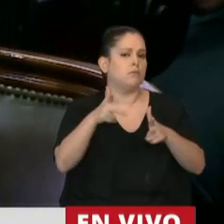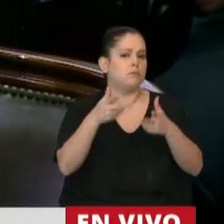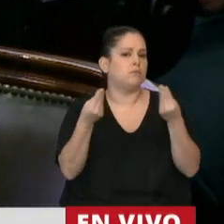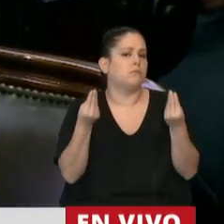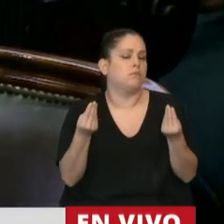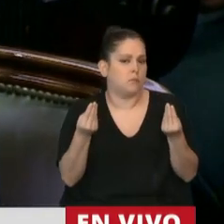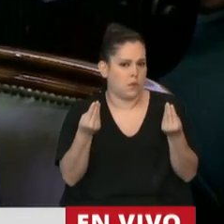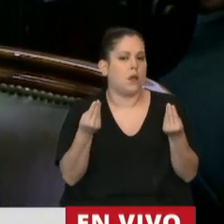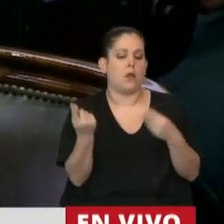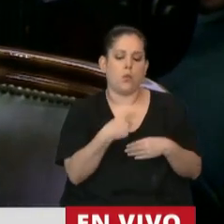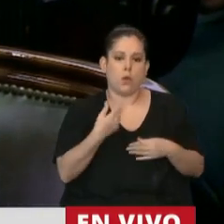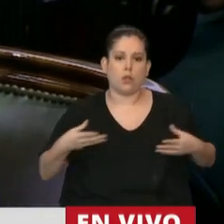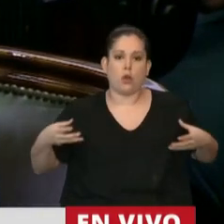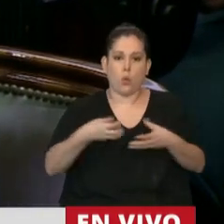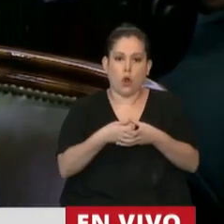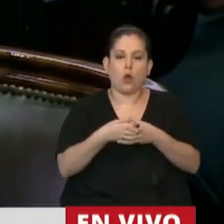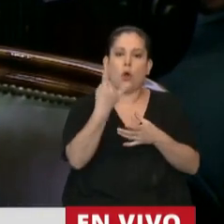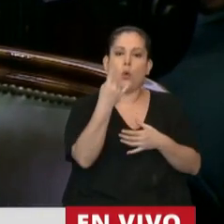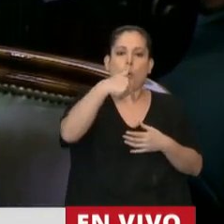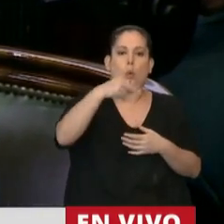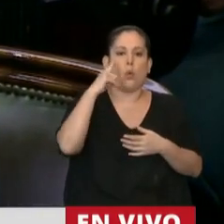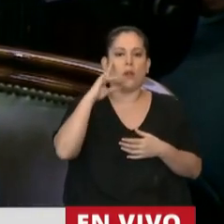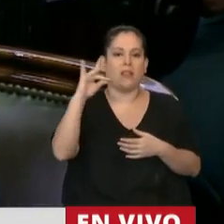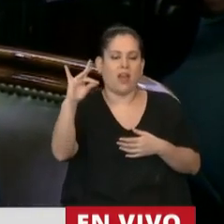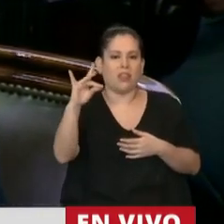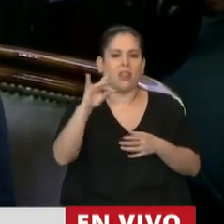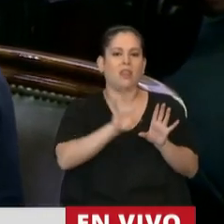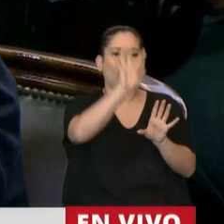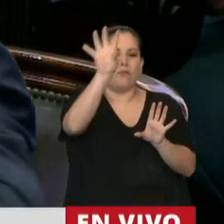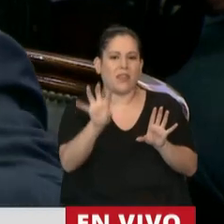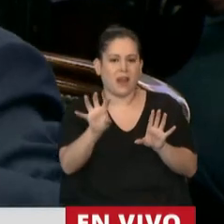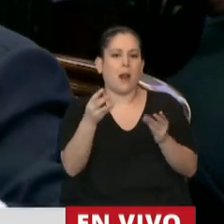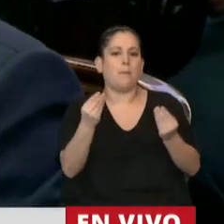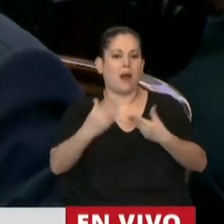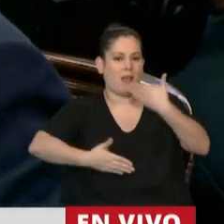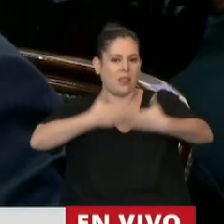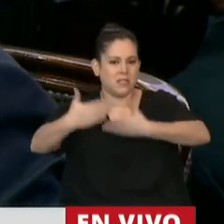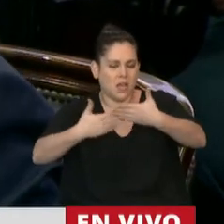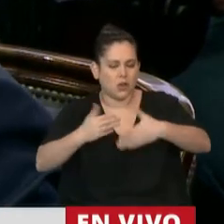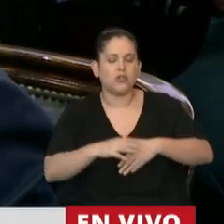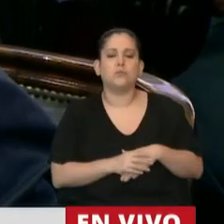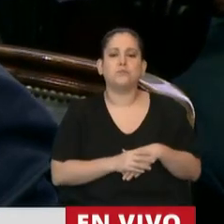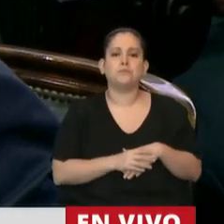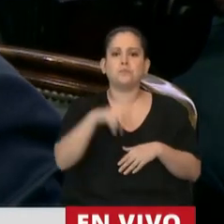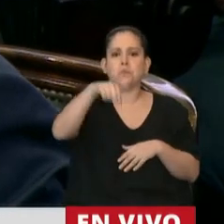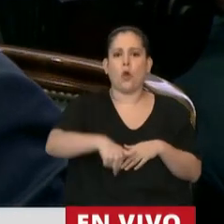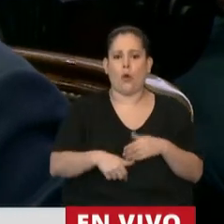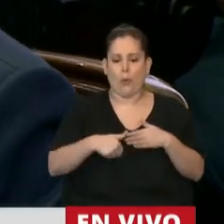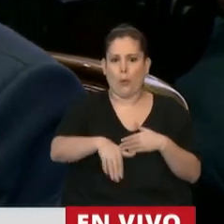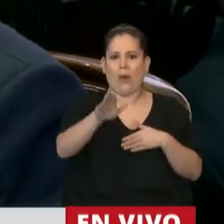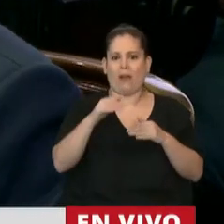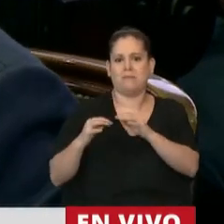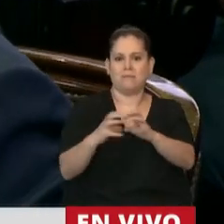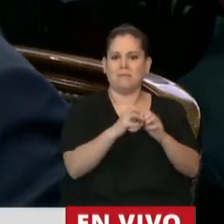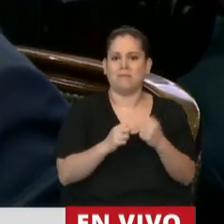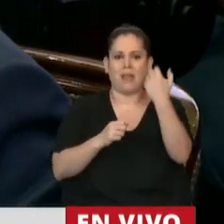de nuestro bloque de la Unidad Federal para el Desarrollo en relación a estos tres temas que hoy vamos a discutir y tratar en